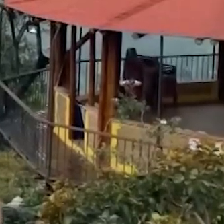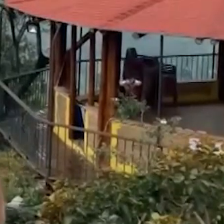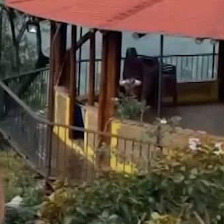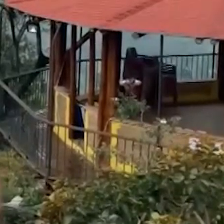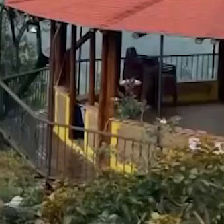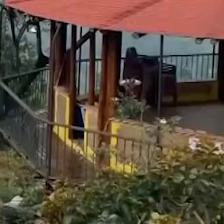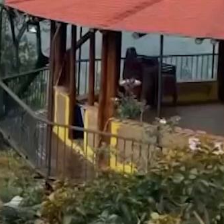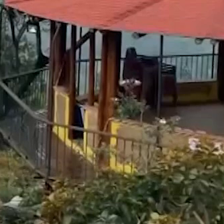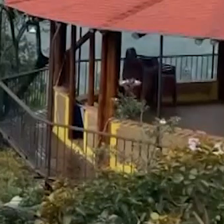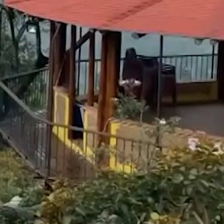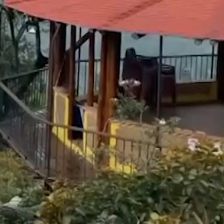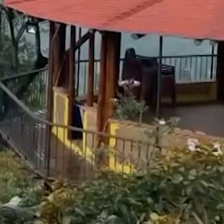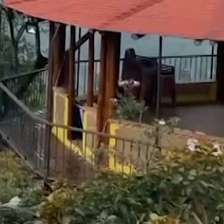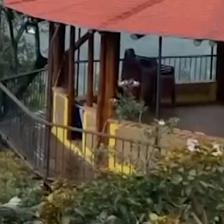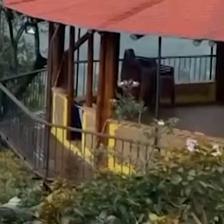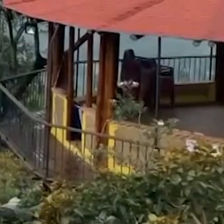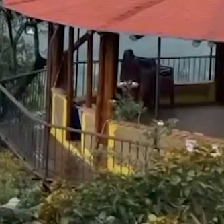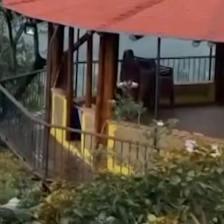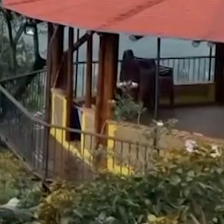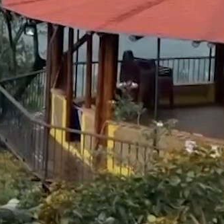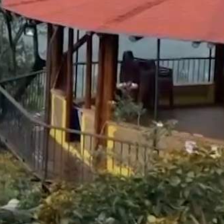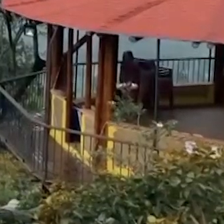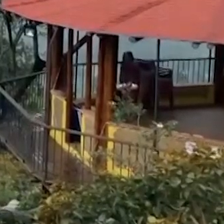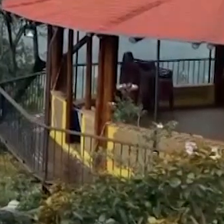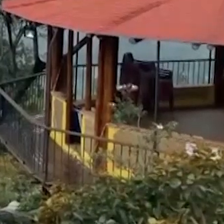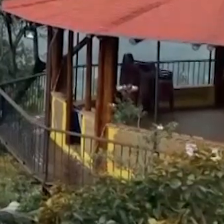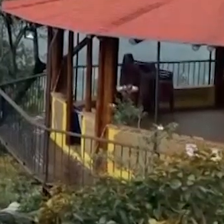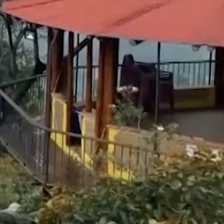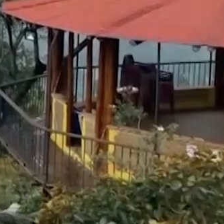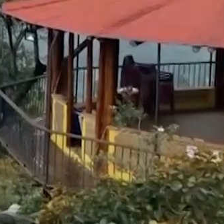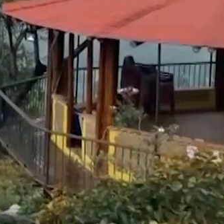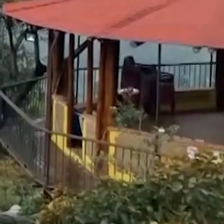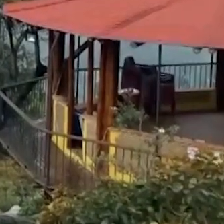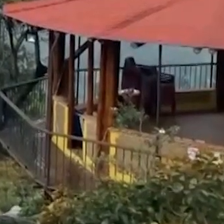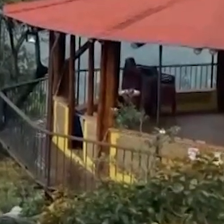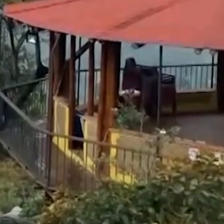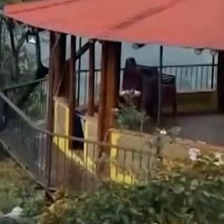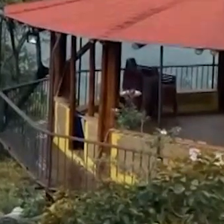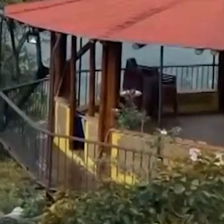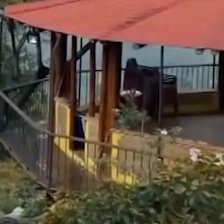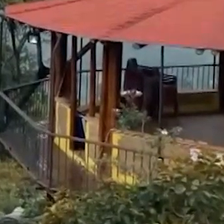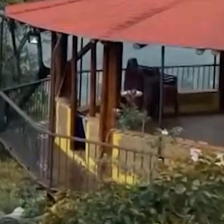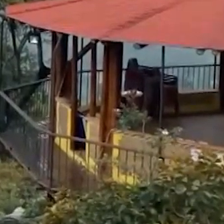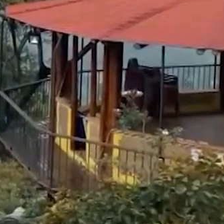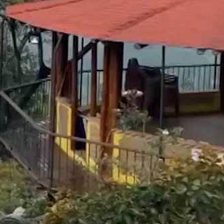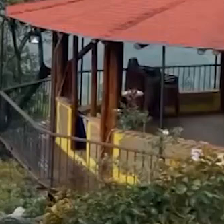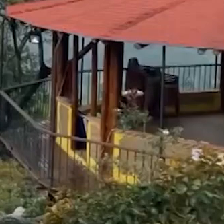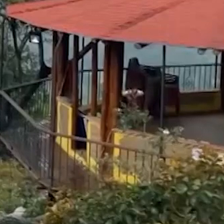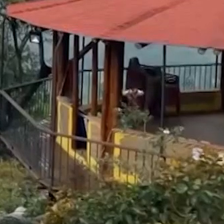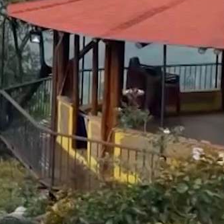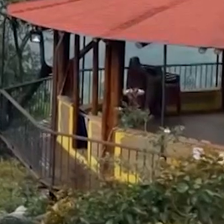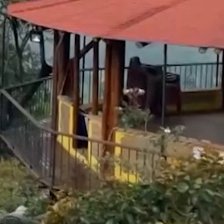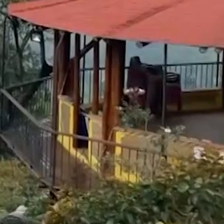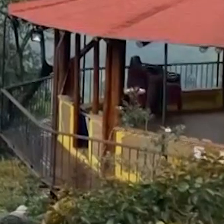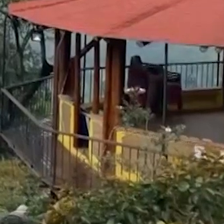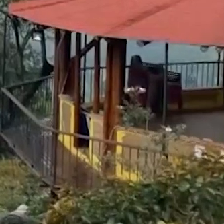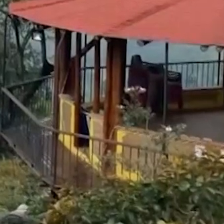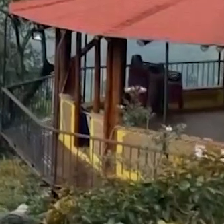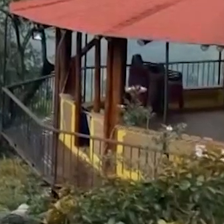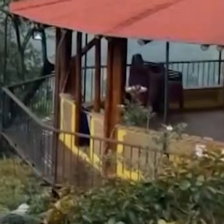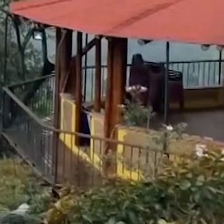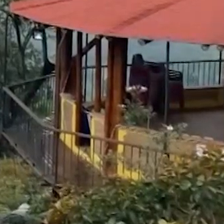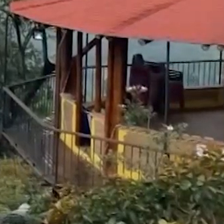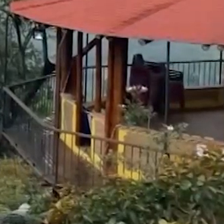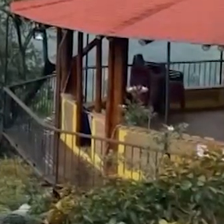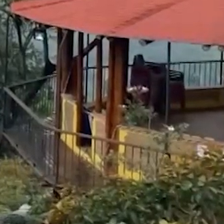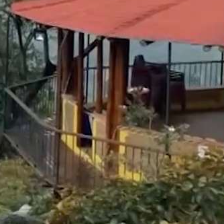para desaprender lo aprendido. Entonces, ya no él es el compañero médico, ahora él es mi profesor,